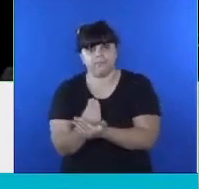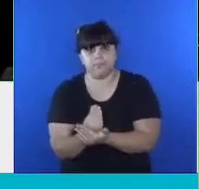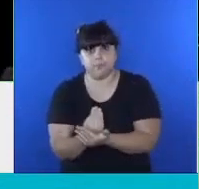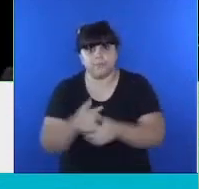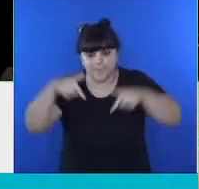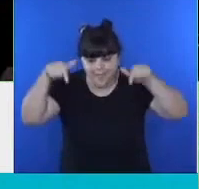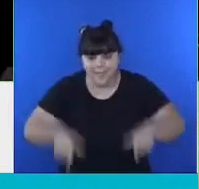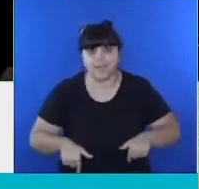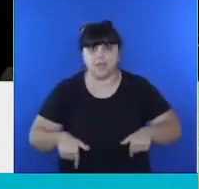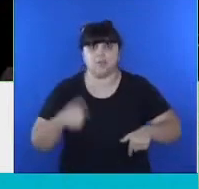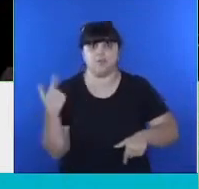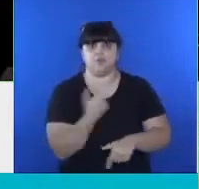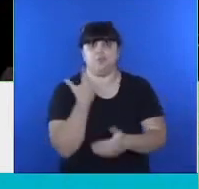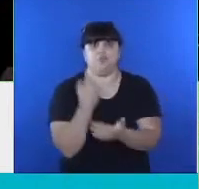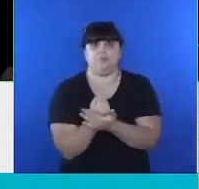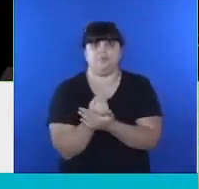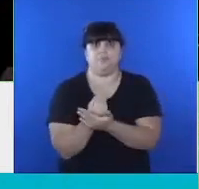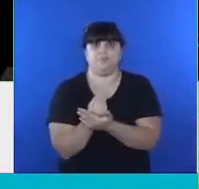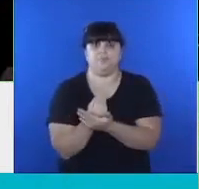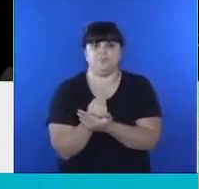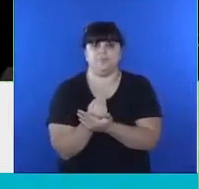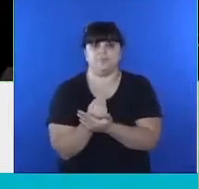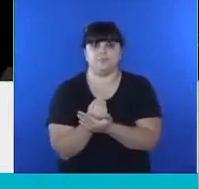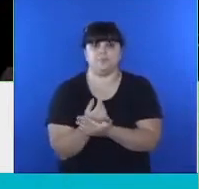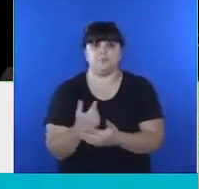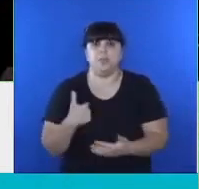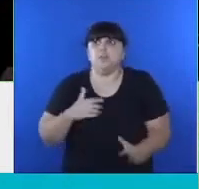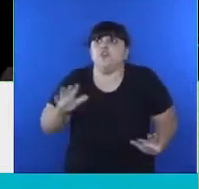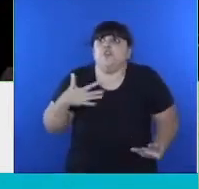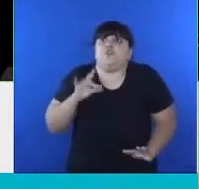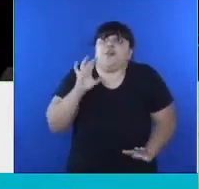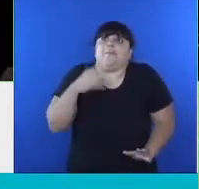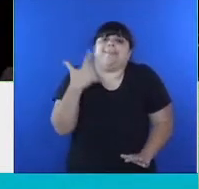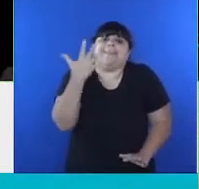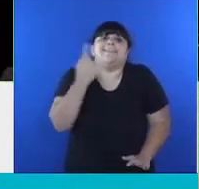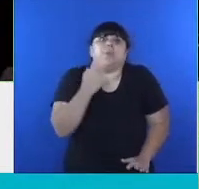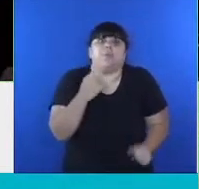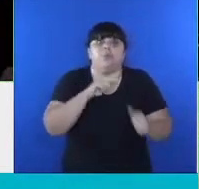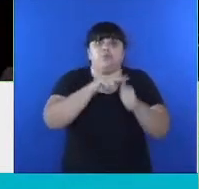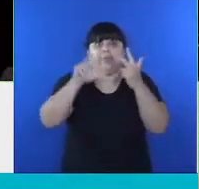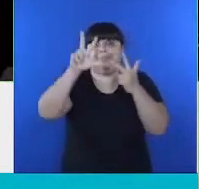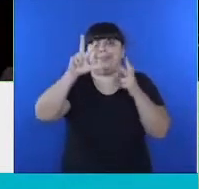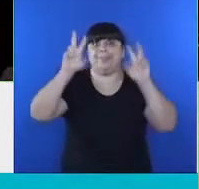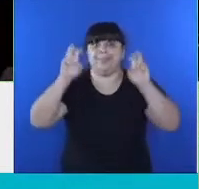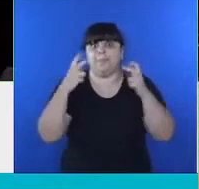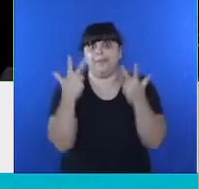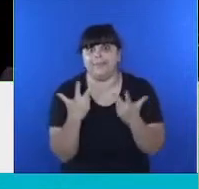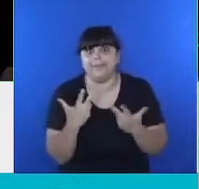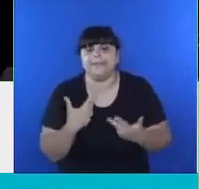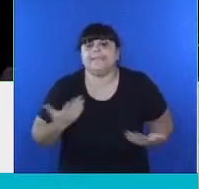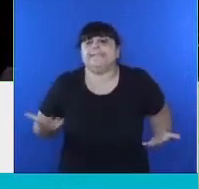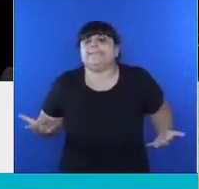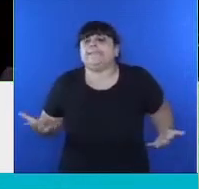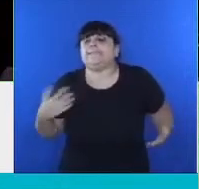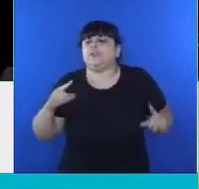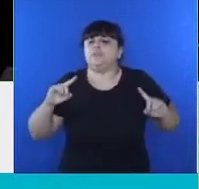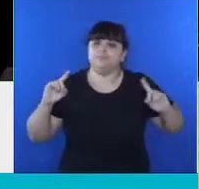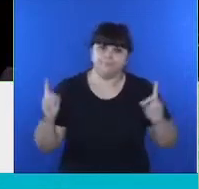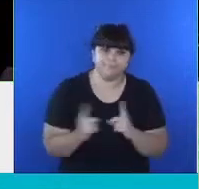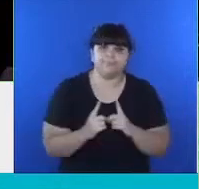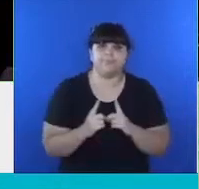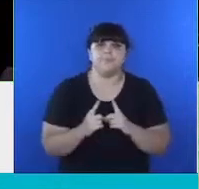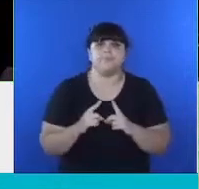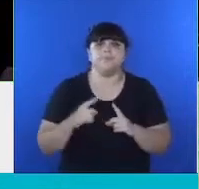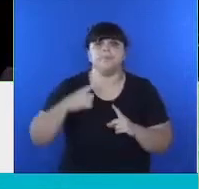desde esta Cámara. Y como tengo 5 minutos solo para hablar de 3 temas, voy a ir cerrando